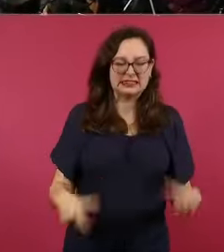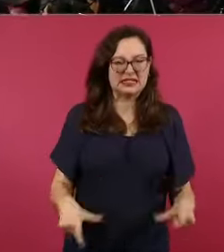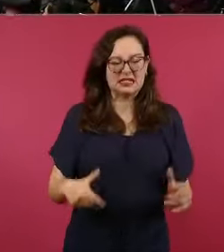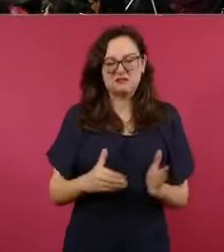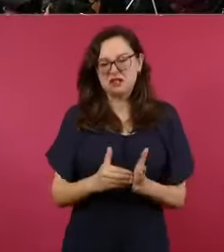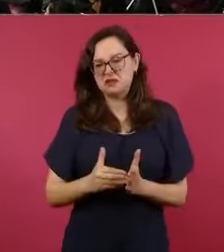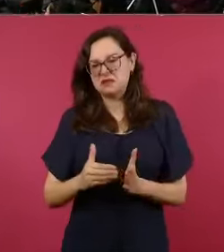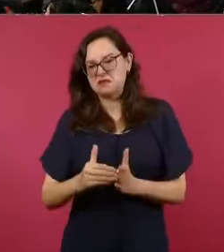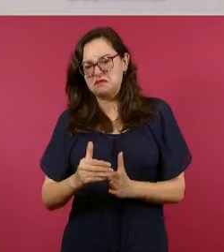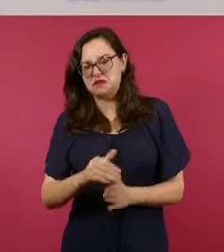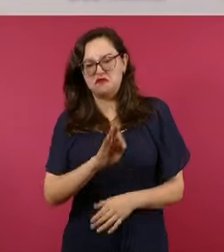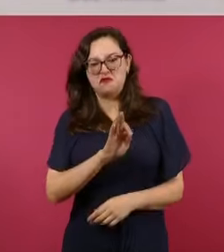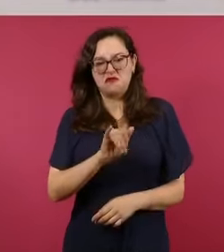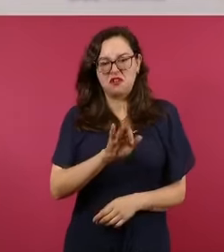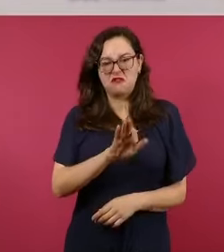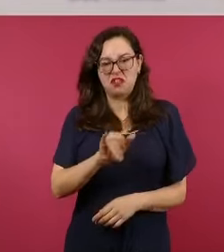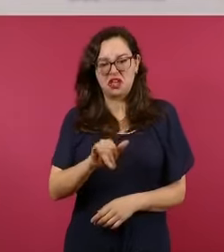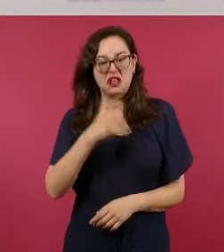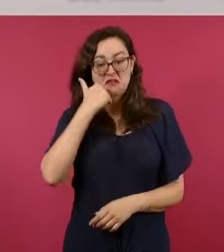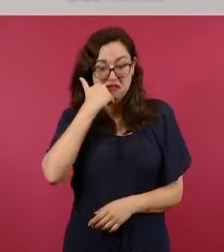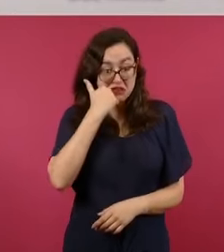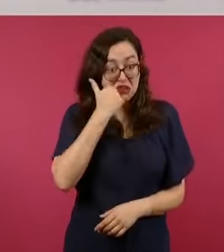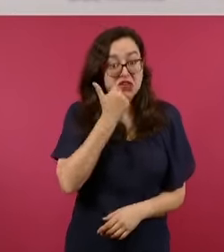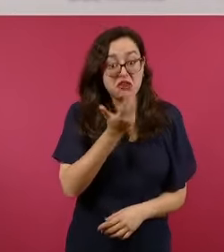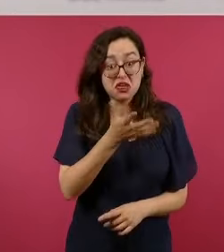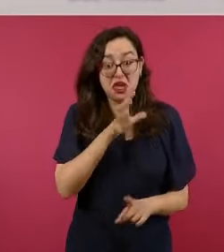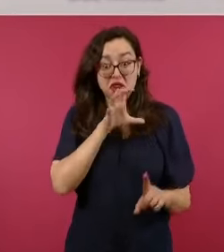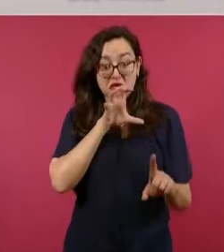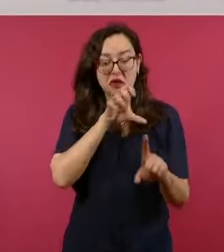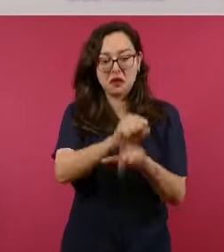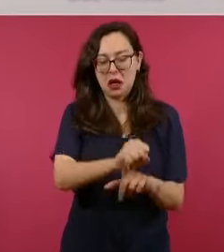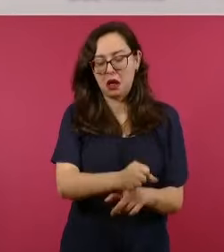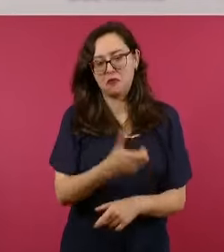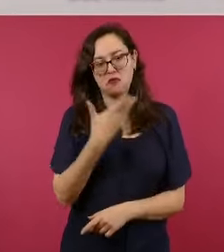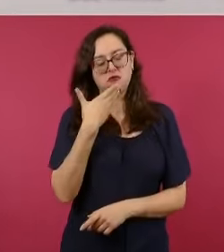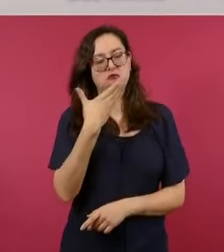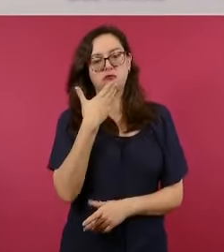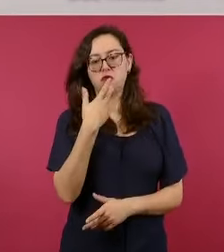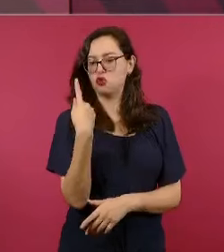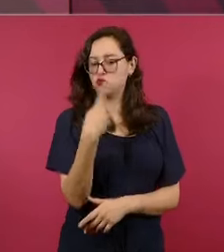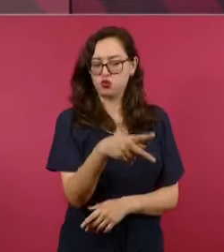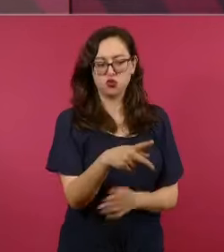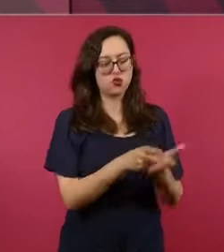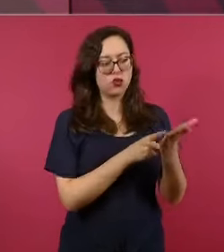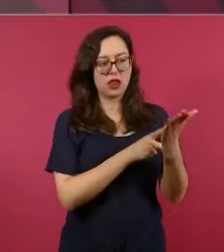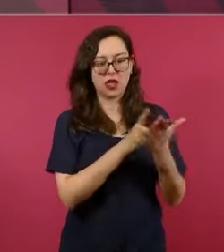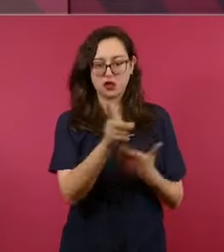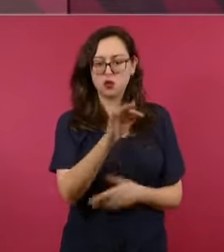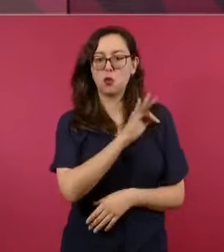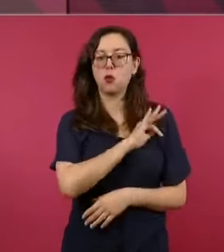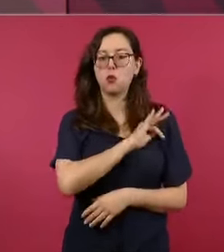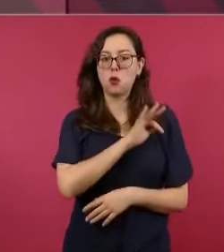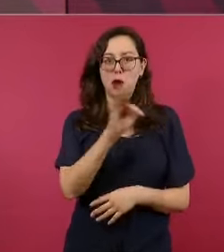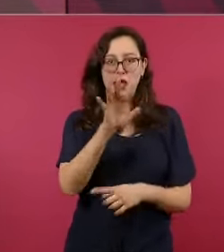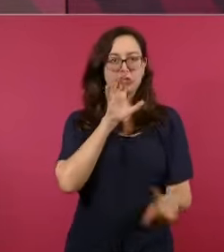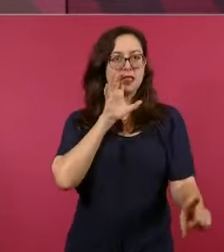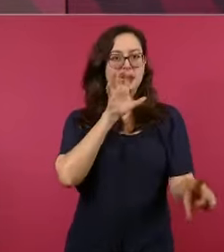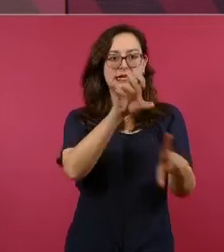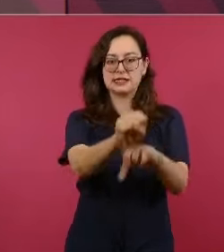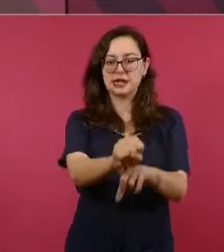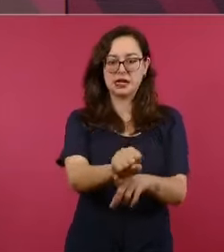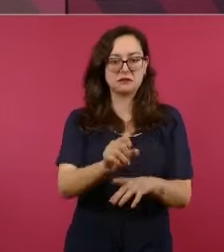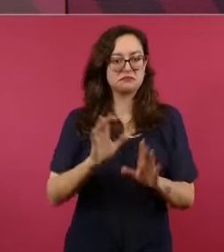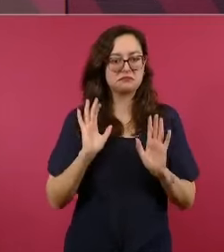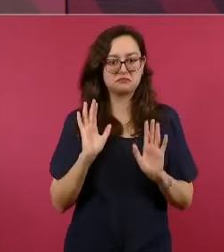Fifi también quién se lo puede impedir nadie somos libres